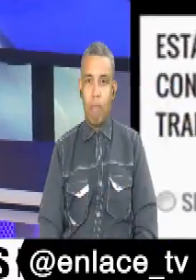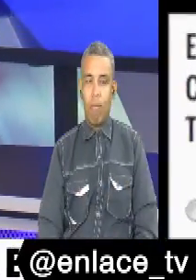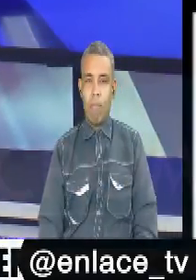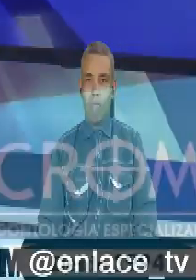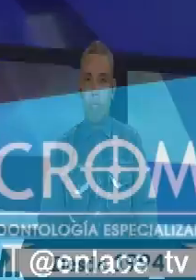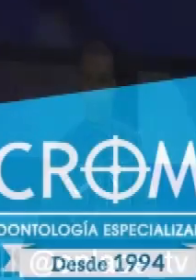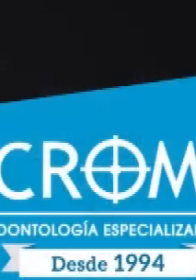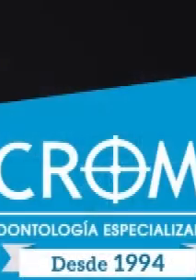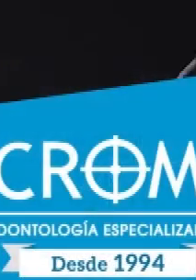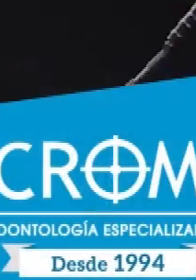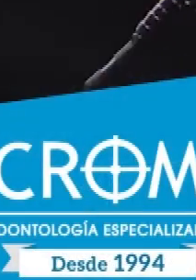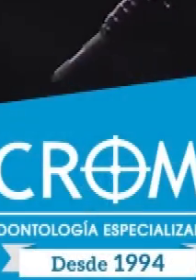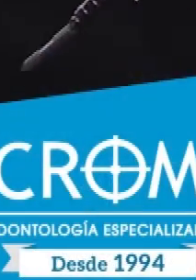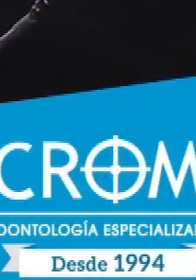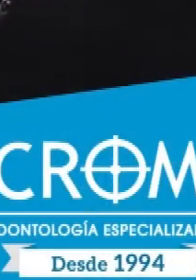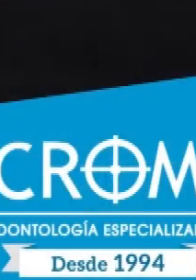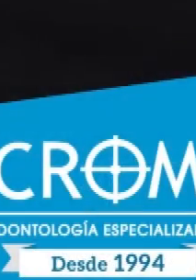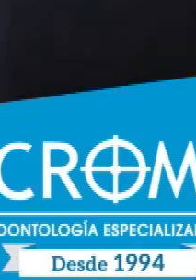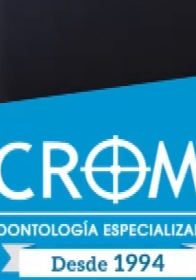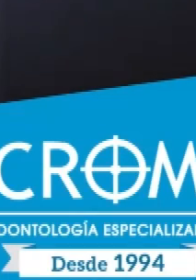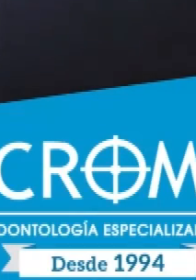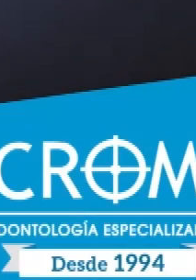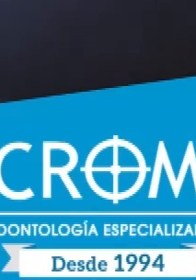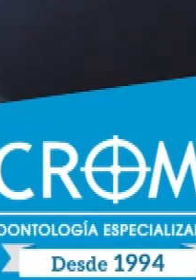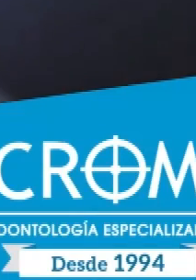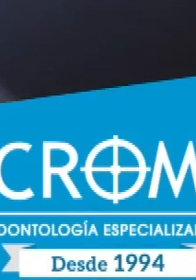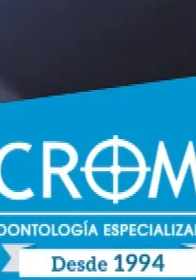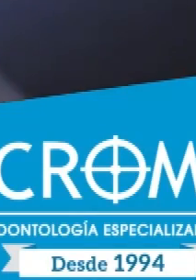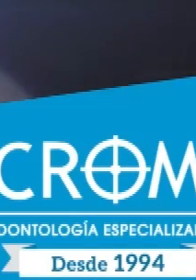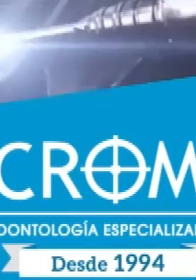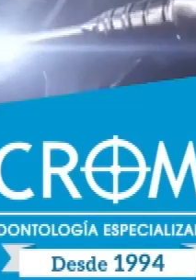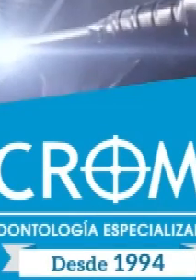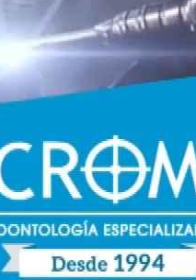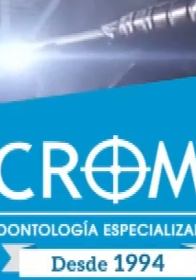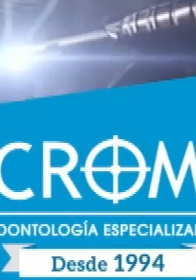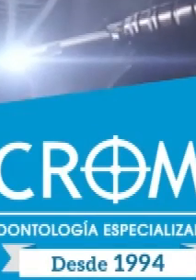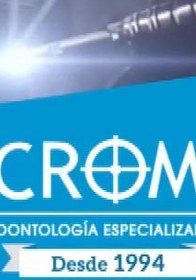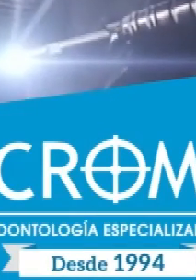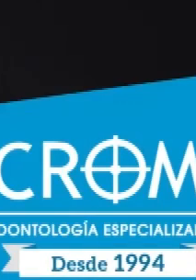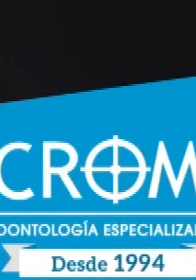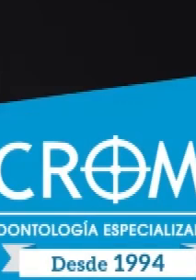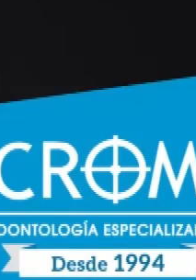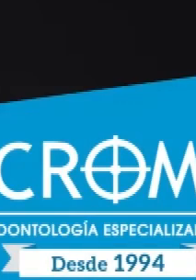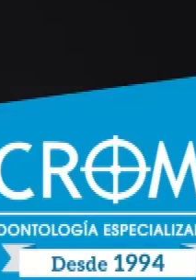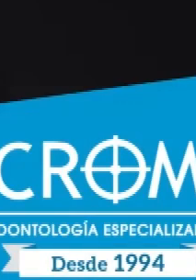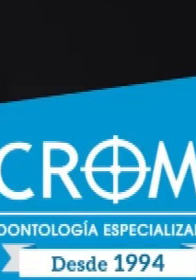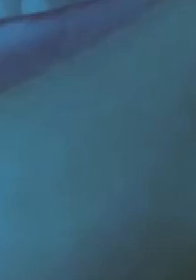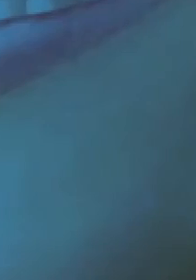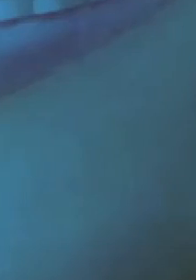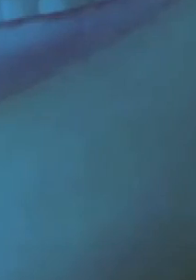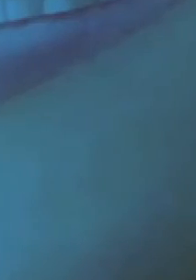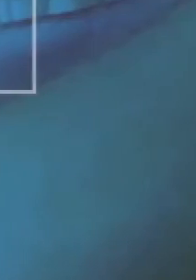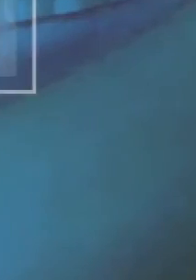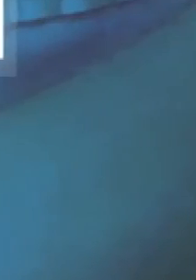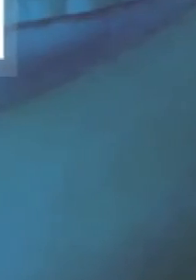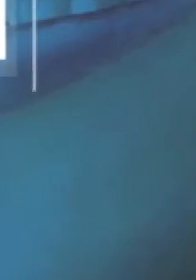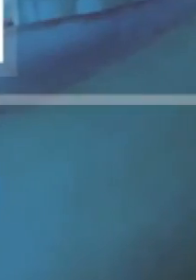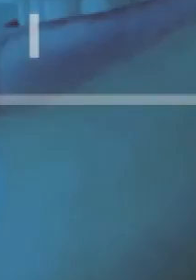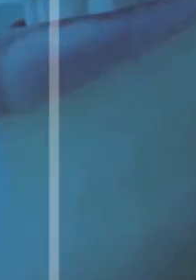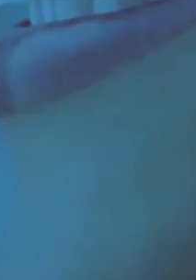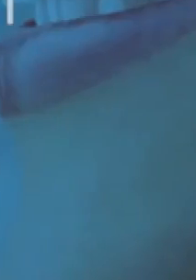Invisalign, ortodoncia invisible, resultados muy visibles. Luce tu sonrisa, no tus brackets. Chrome, odontología especializada.